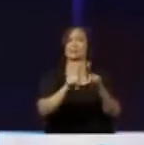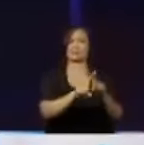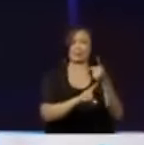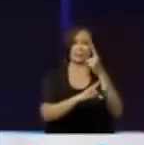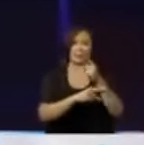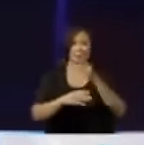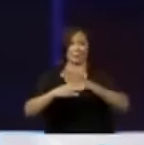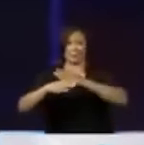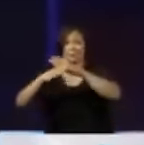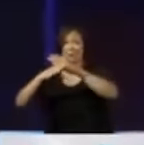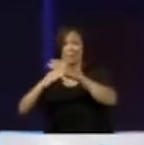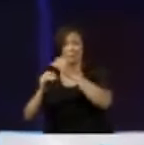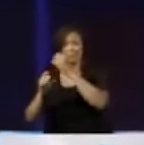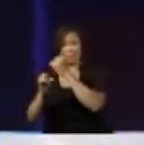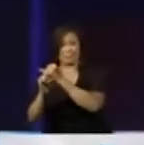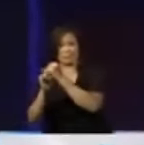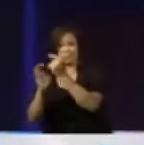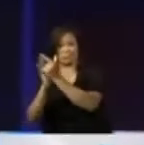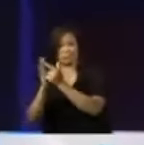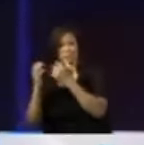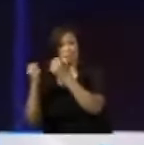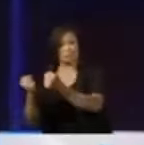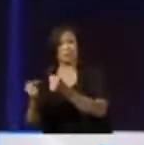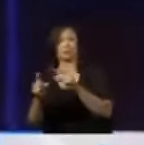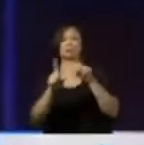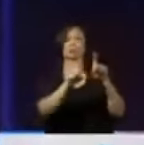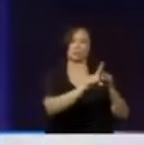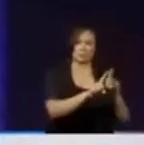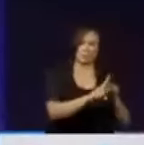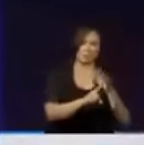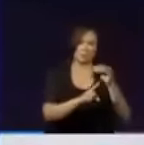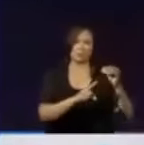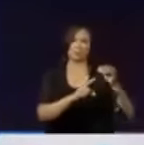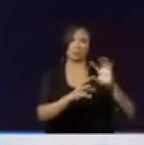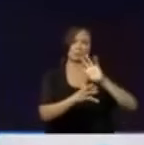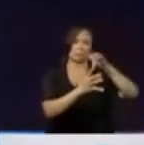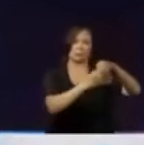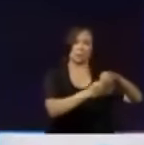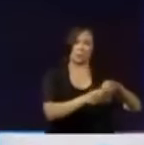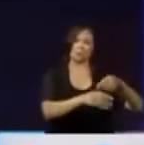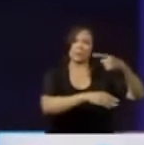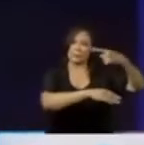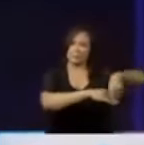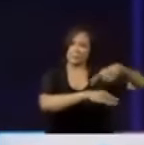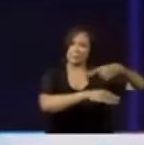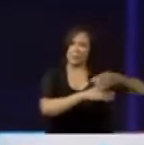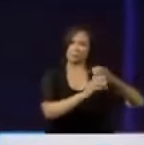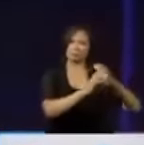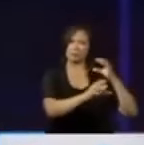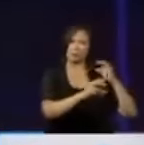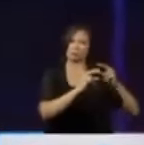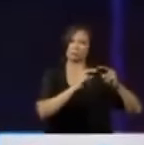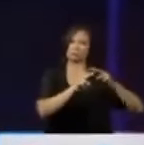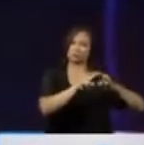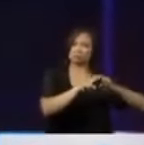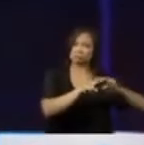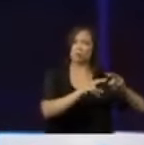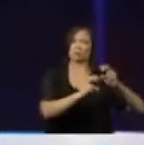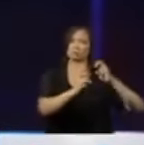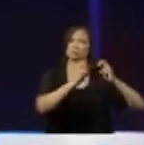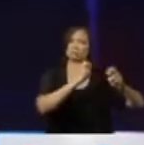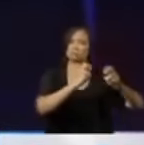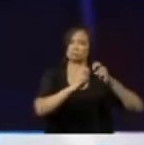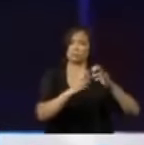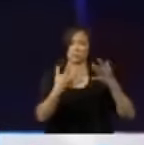tiempo que esa infraestructura institucional la fortalecemos, vamos a seguir con el sistema integrado de transporte de Santo Domingo, donde ya en esta